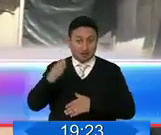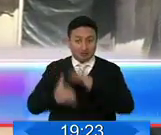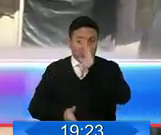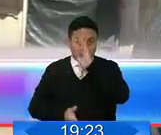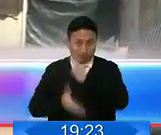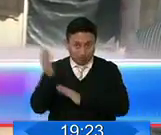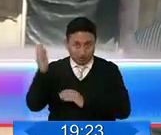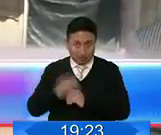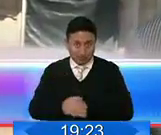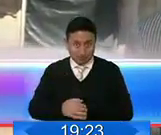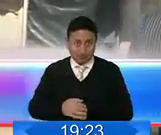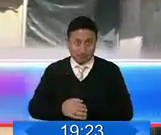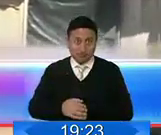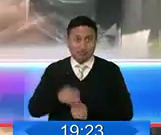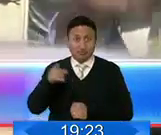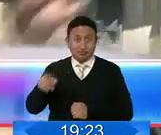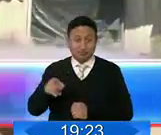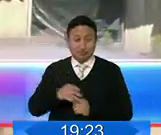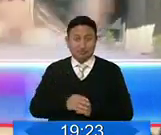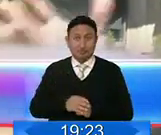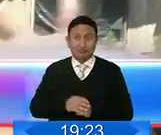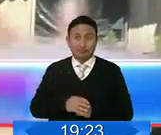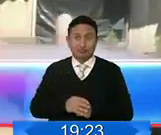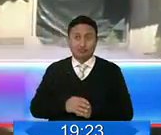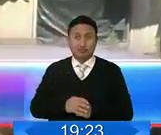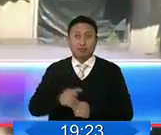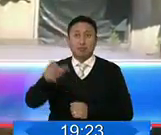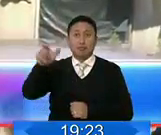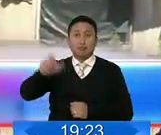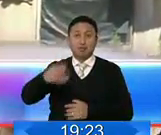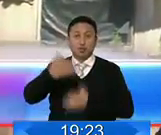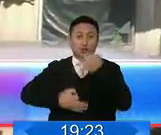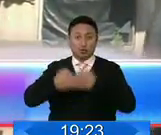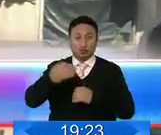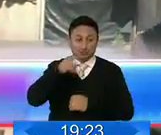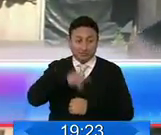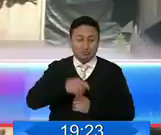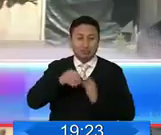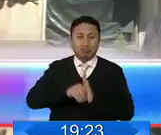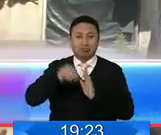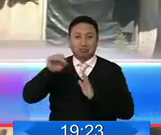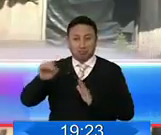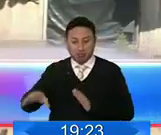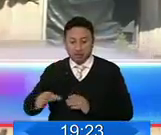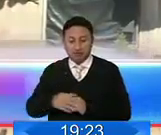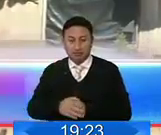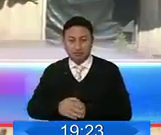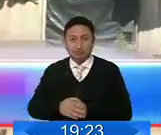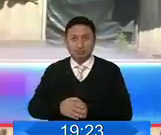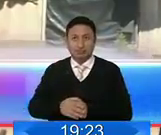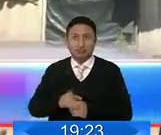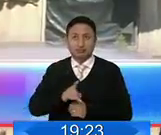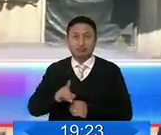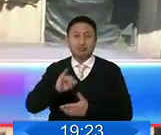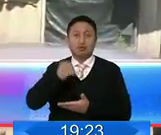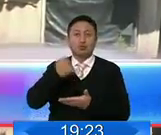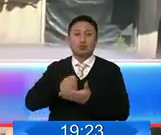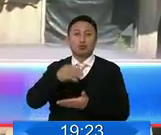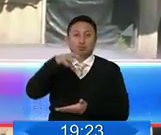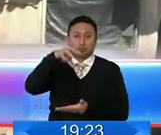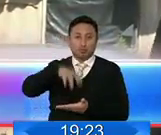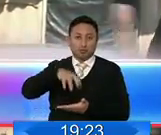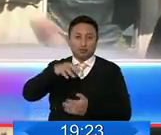poder entonces ahí rondan los perdedores de los juicios ellos donan al a este señor de la junta parroquial